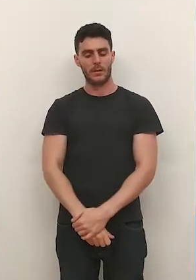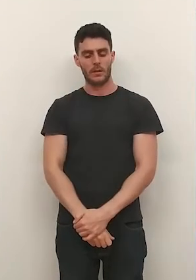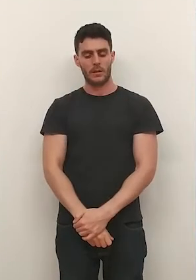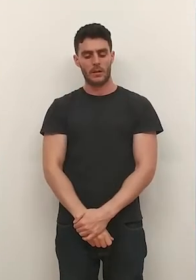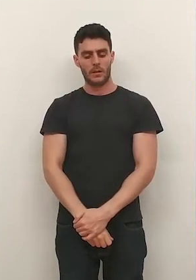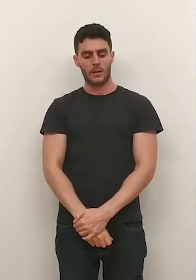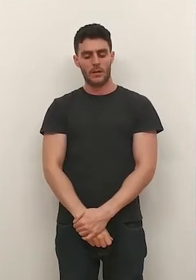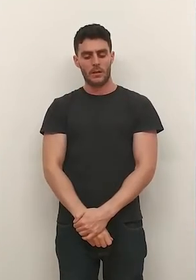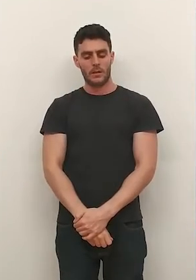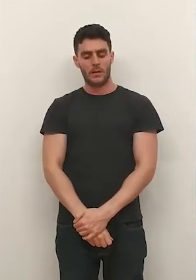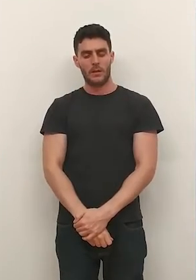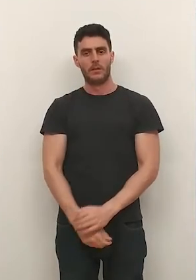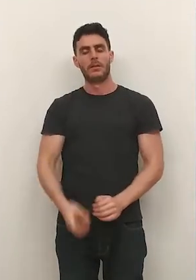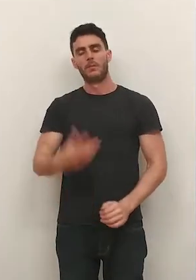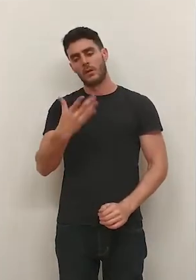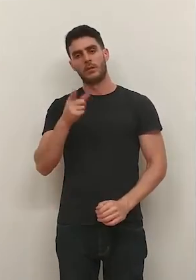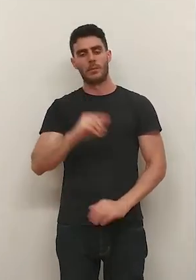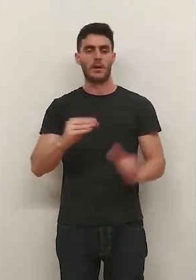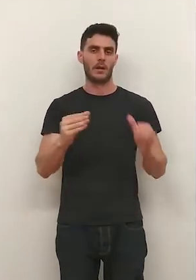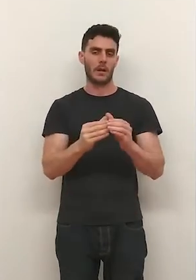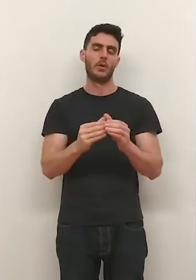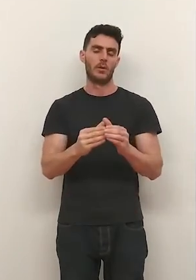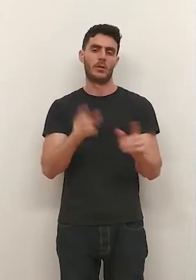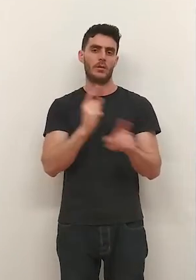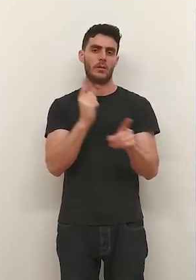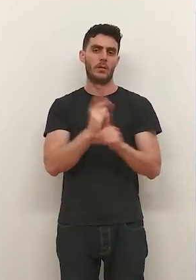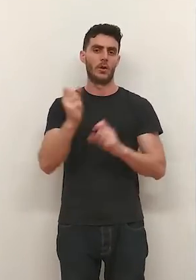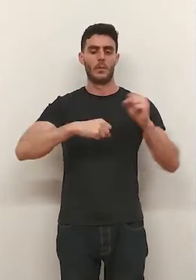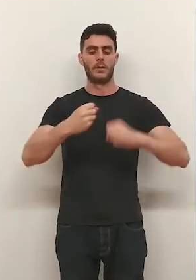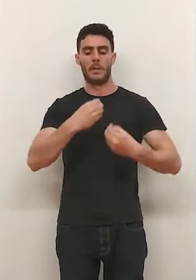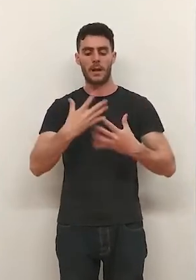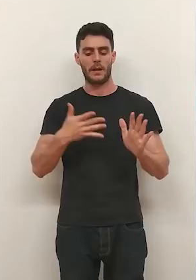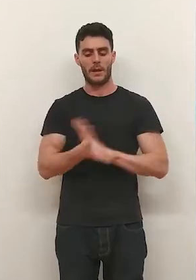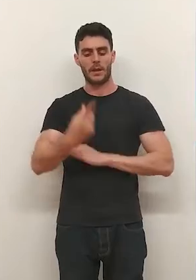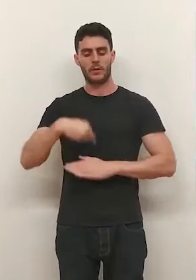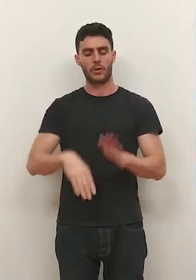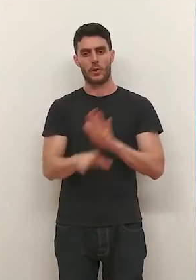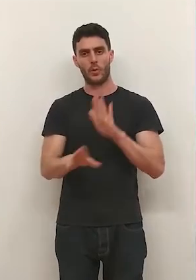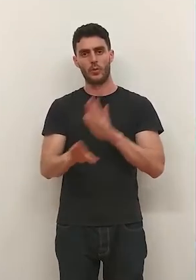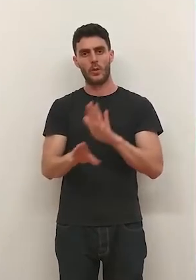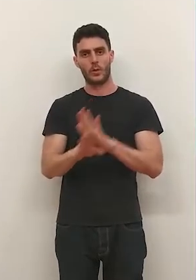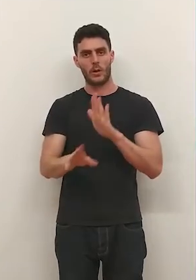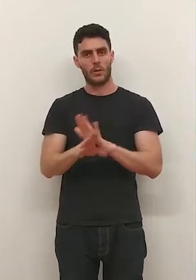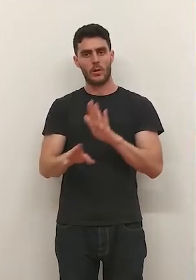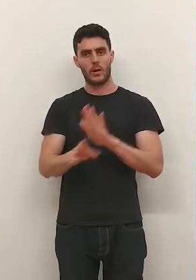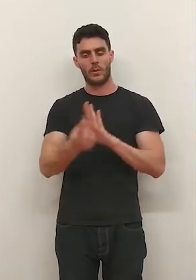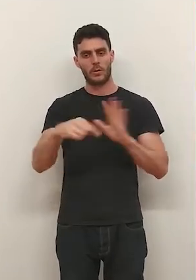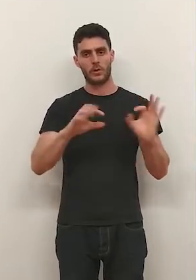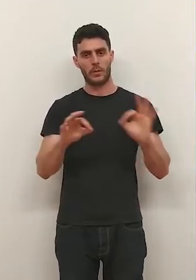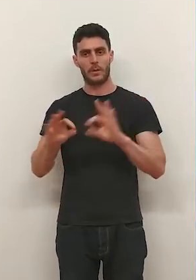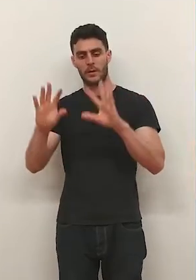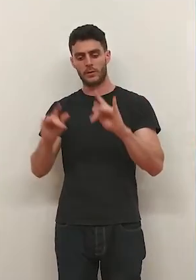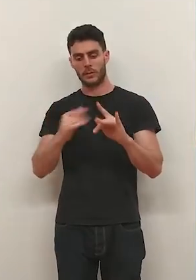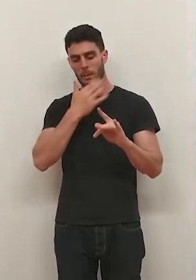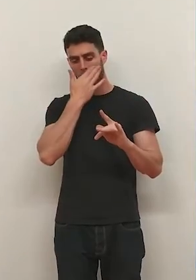Creo que el equipo ha competido bien también contra esos equipos en teoría tops. O sea, eso quiere decir que si damos nuestra mejor versión estamos preparados. Ahora eso